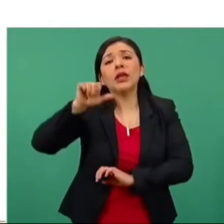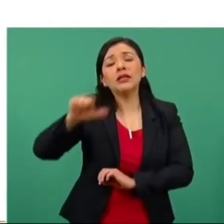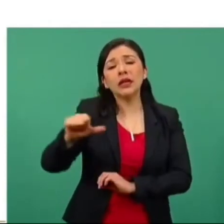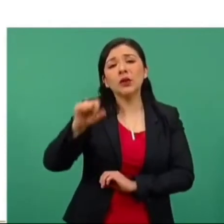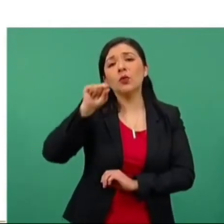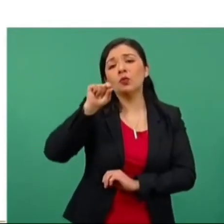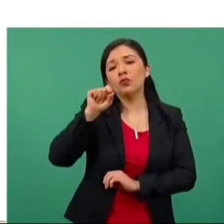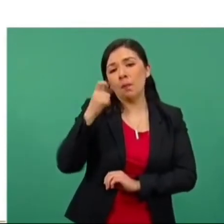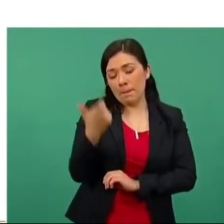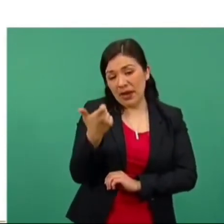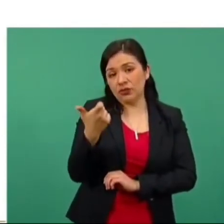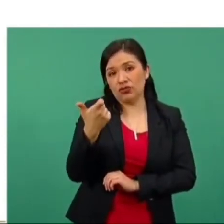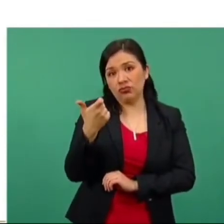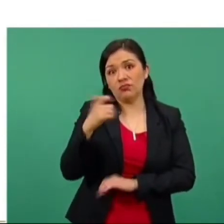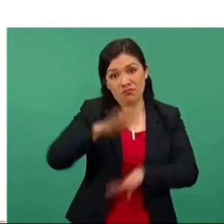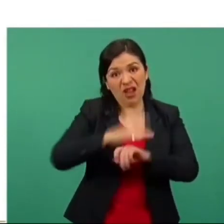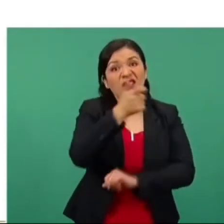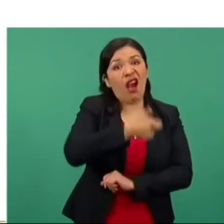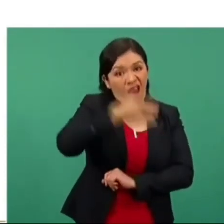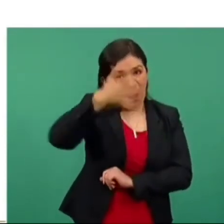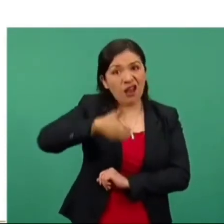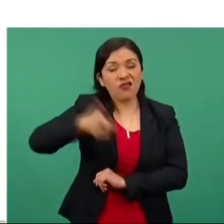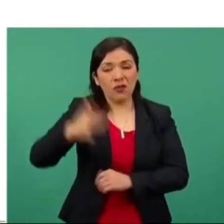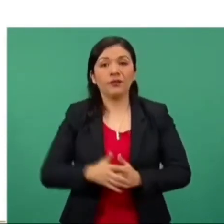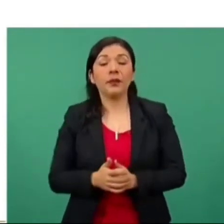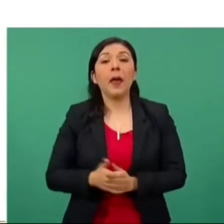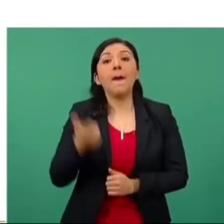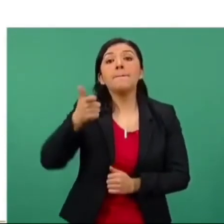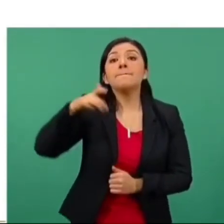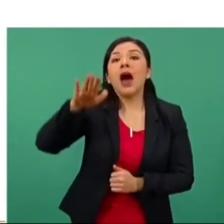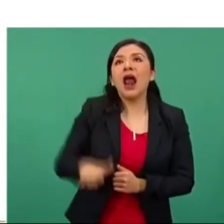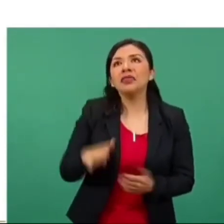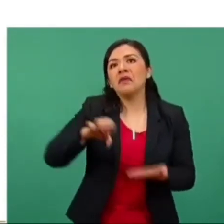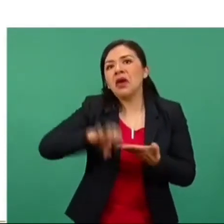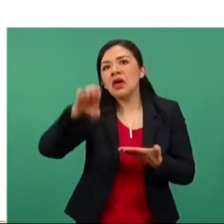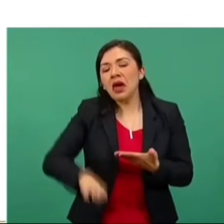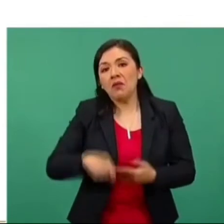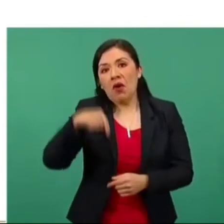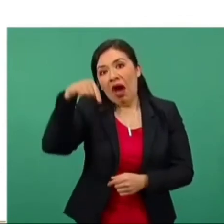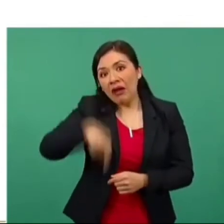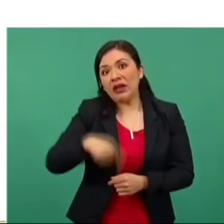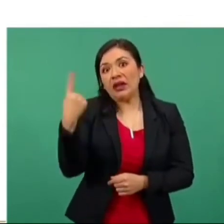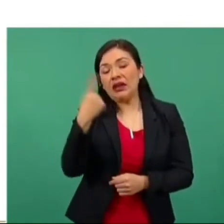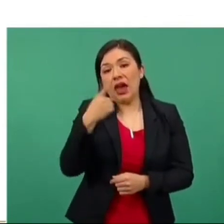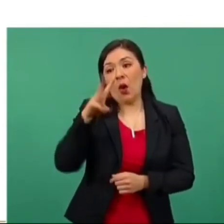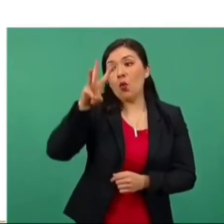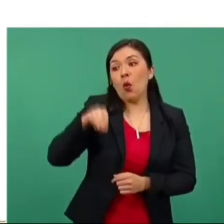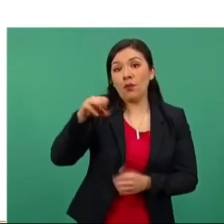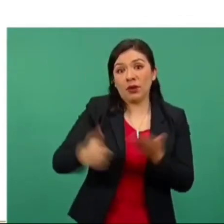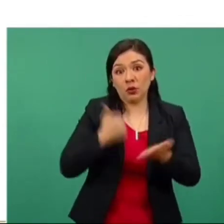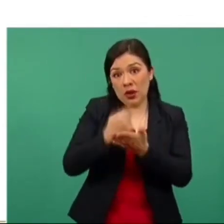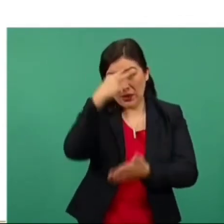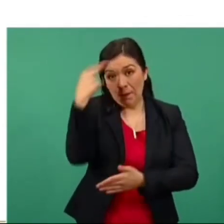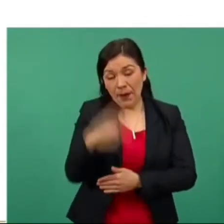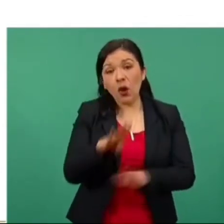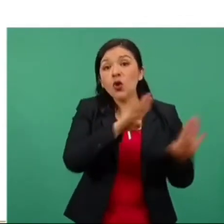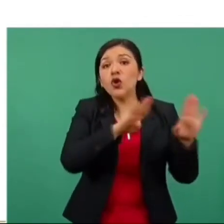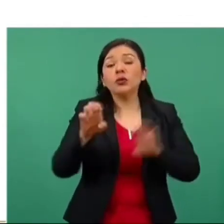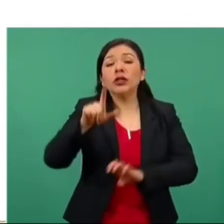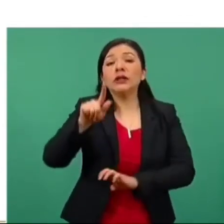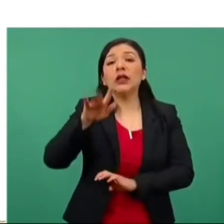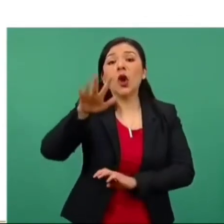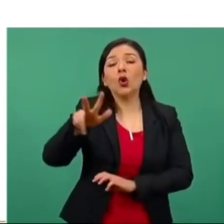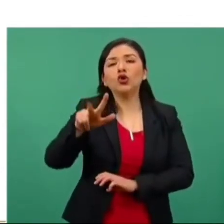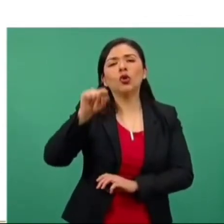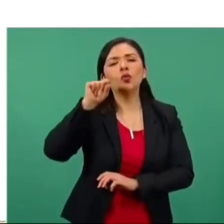el paquete, los más caros, más baratos, por ejemplo, aquí que Walmart en la Ciudad de México, novecientos setenta y